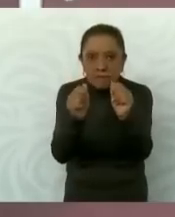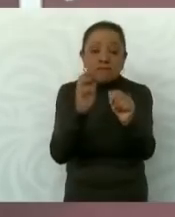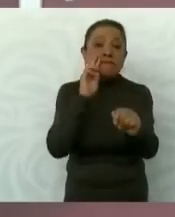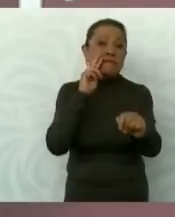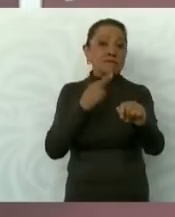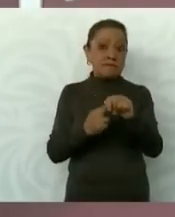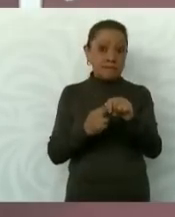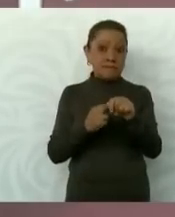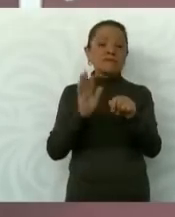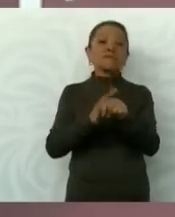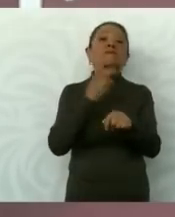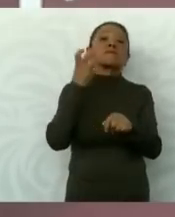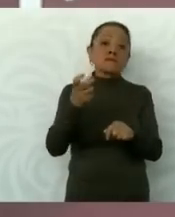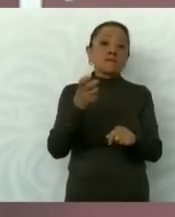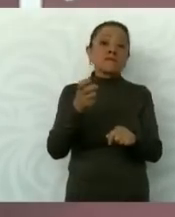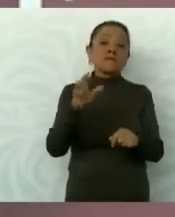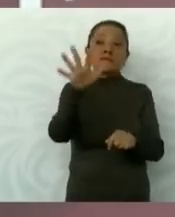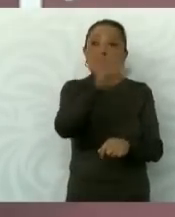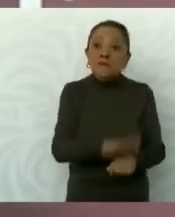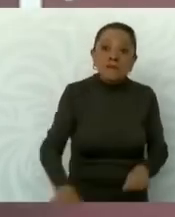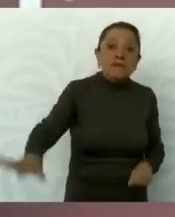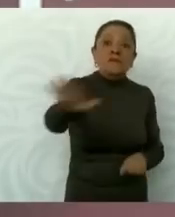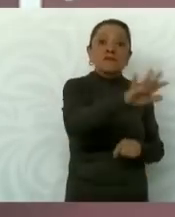el pueblo todo y sin el pueblo.